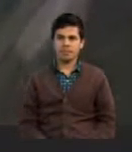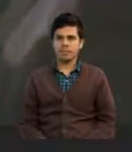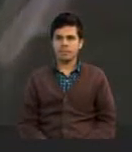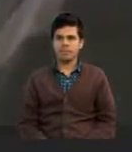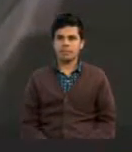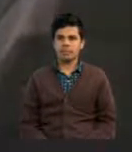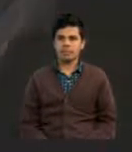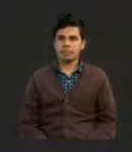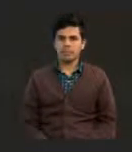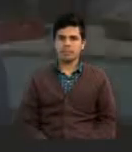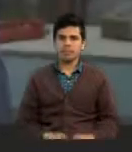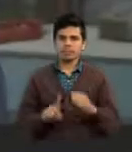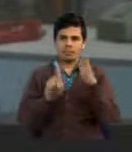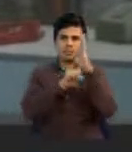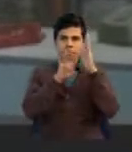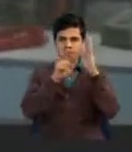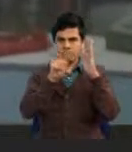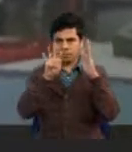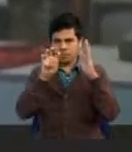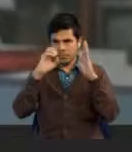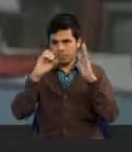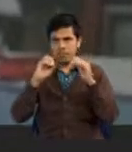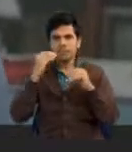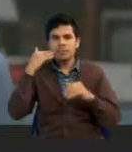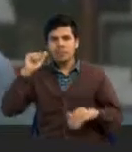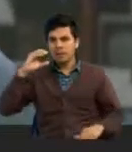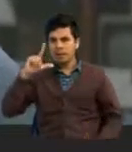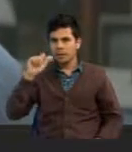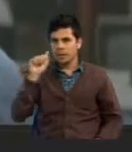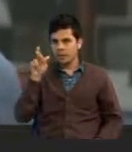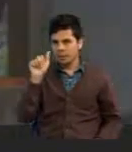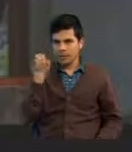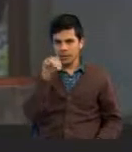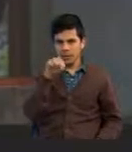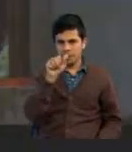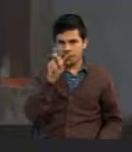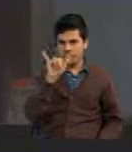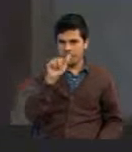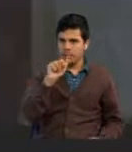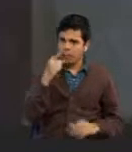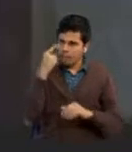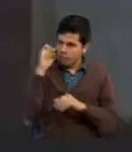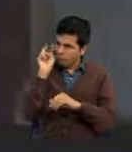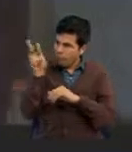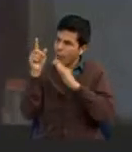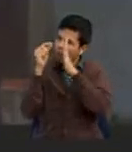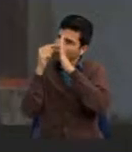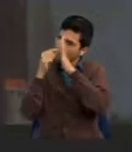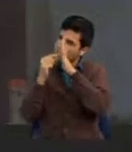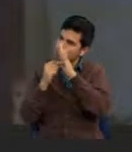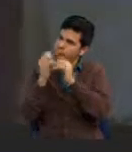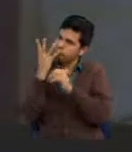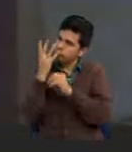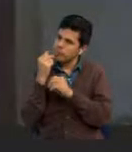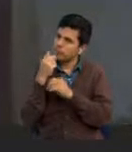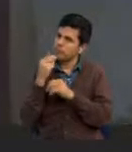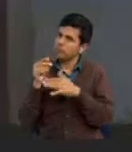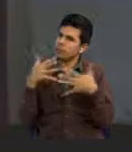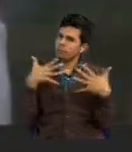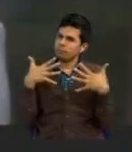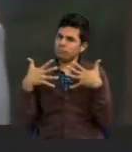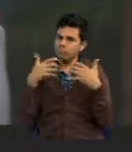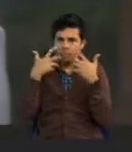Desde los años 90, la productora Clara María Ochoa, quien vio al menos 4 veces y quedó impresionada por la dinámica de esta obra